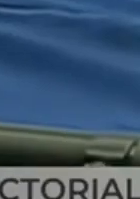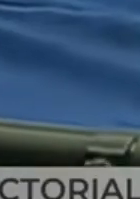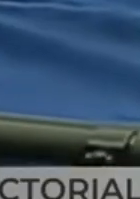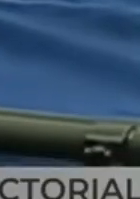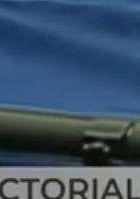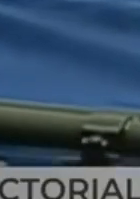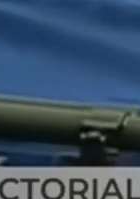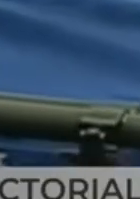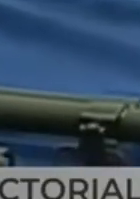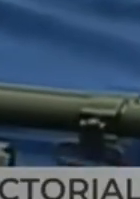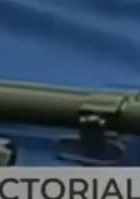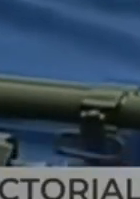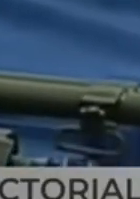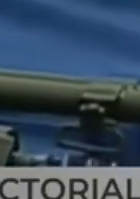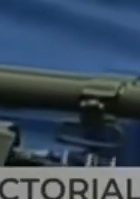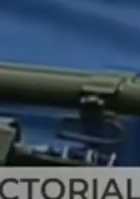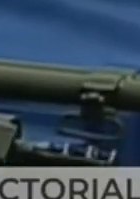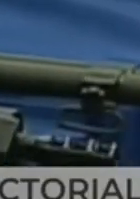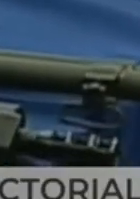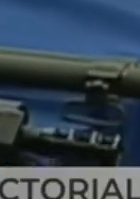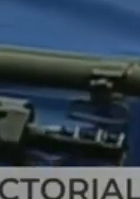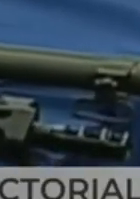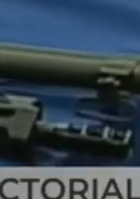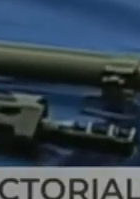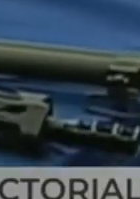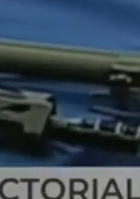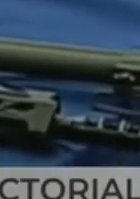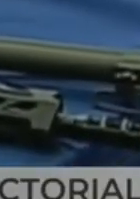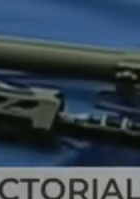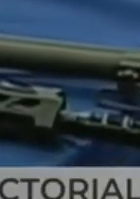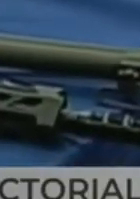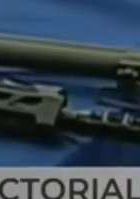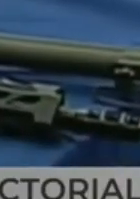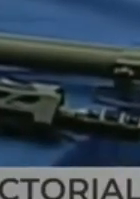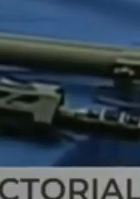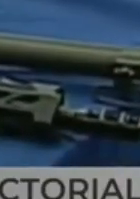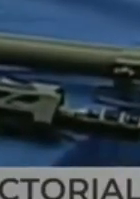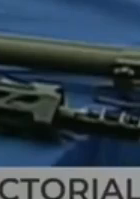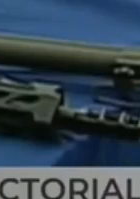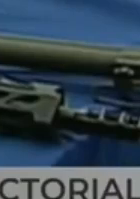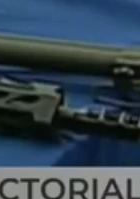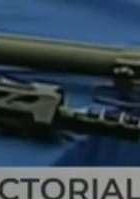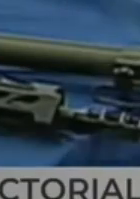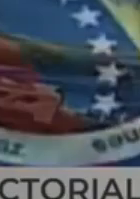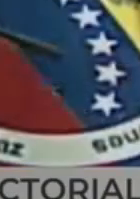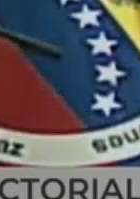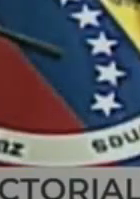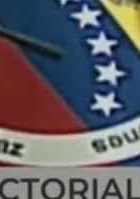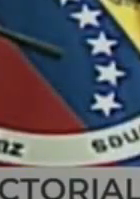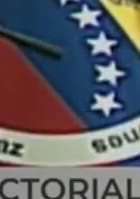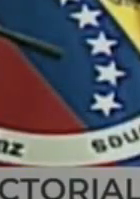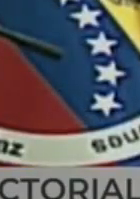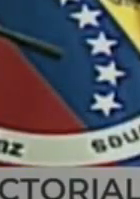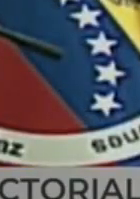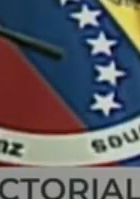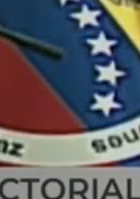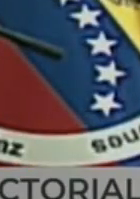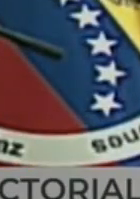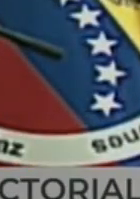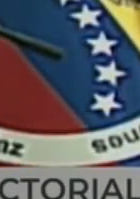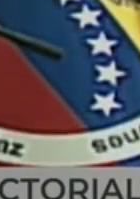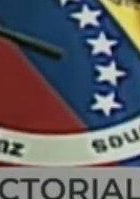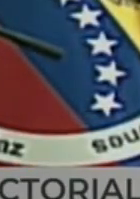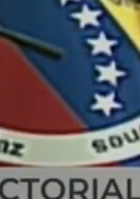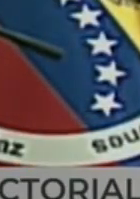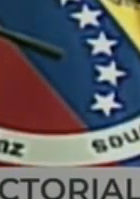la paz en este país. Quiero englobar esta exposición en tres aspectos